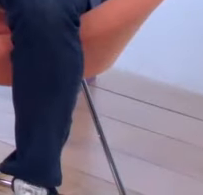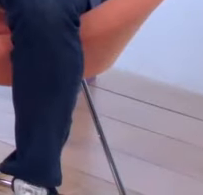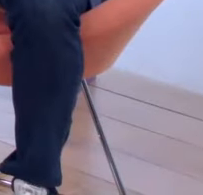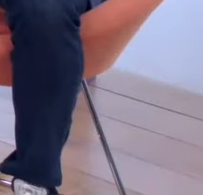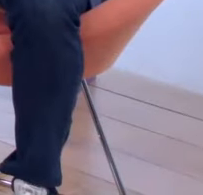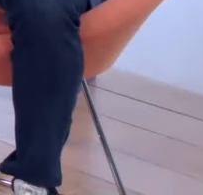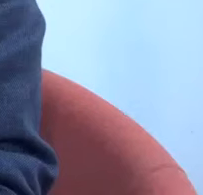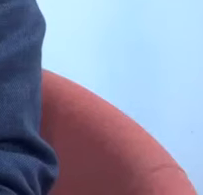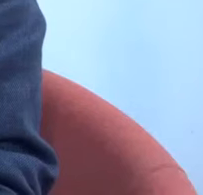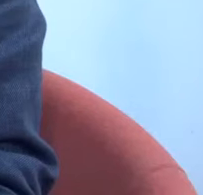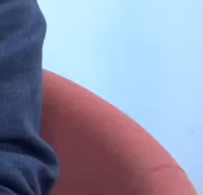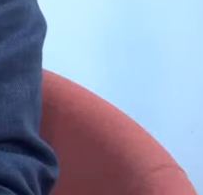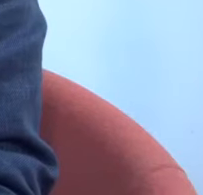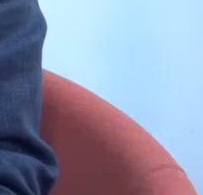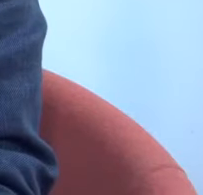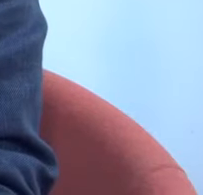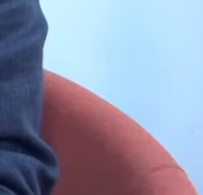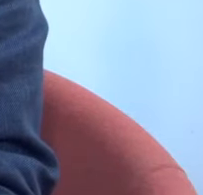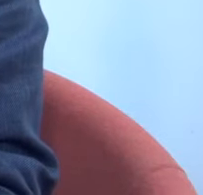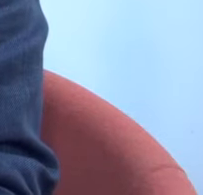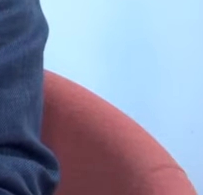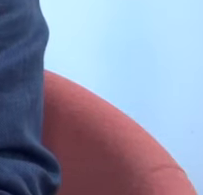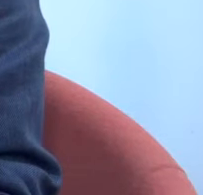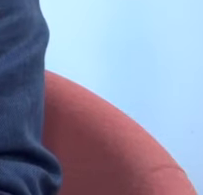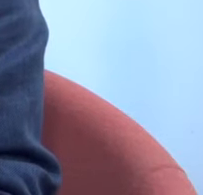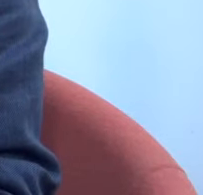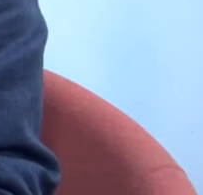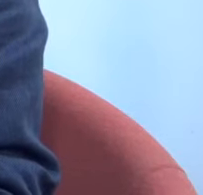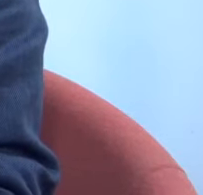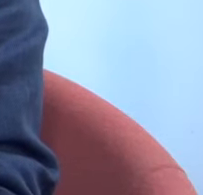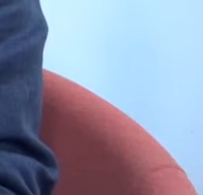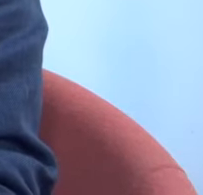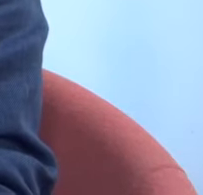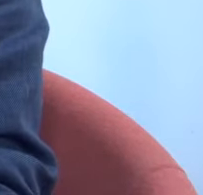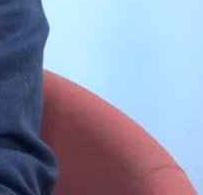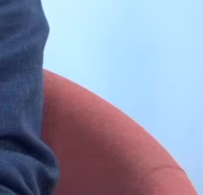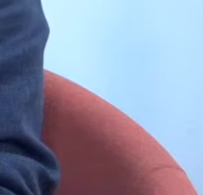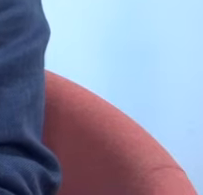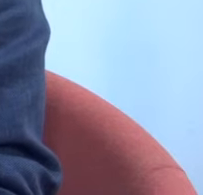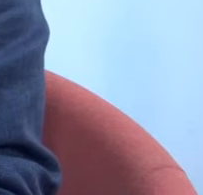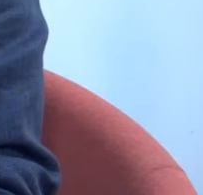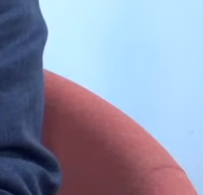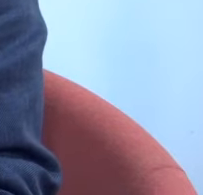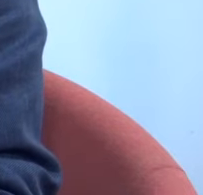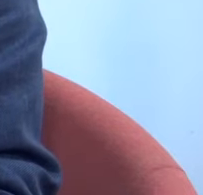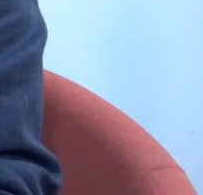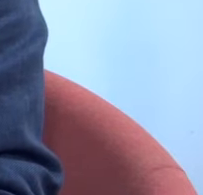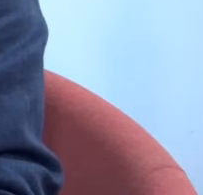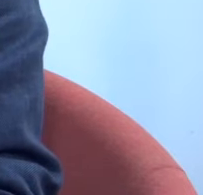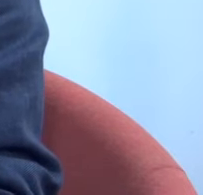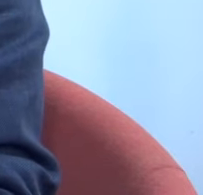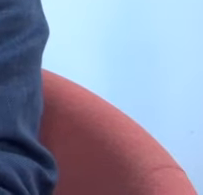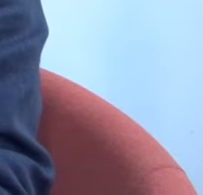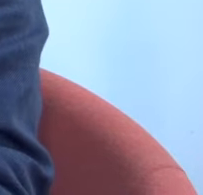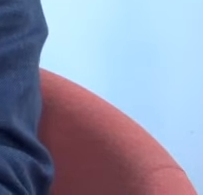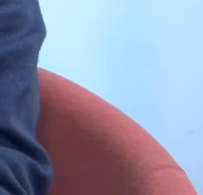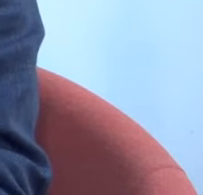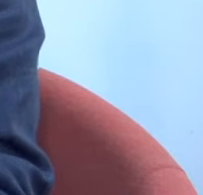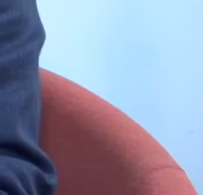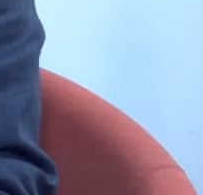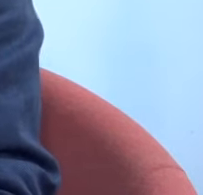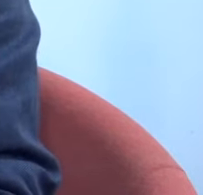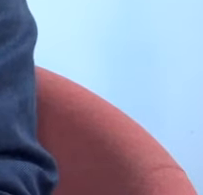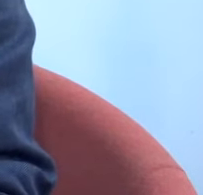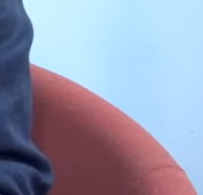¿Qué tal? Muy buenas tardes y bienvenidos a este su programa Mundo Morado. Muchas gracias por el favor de su atención. Yo soy Eduardo Beas y conmigo está, como